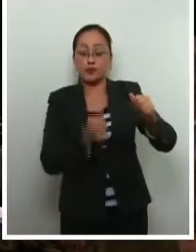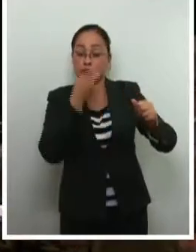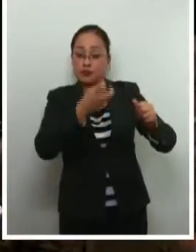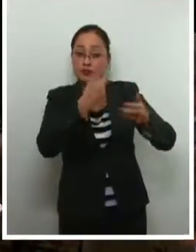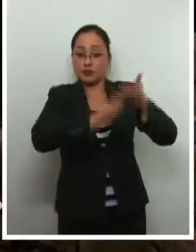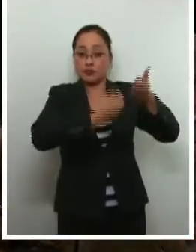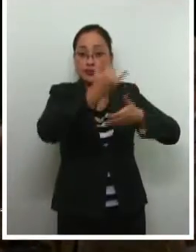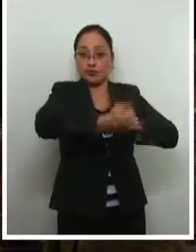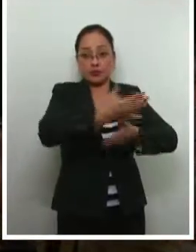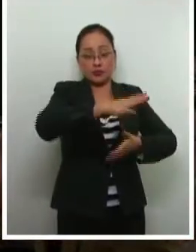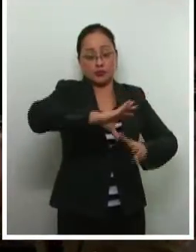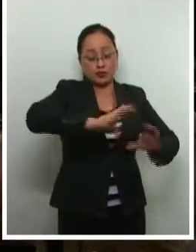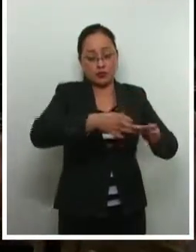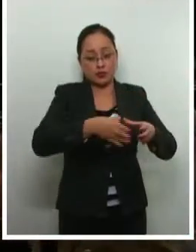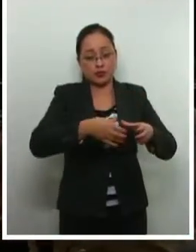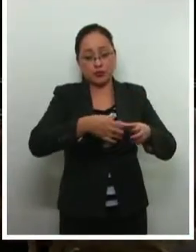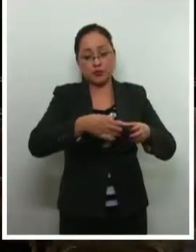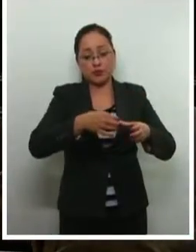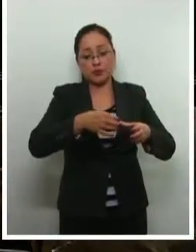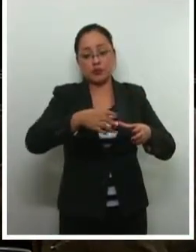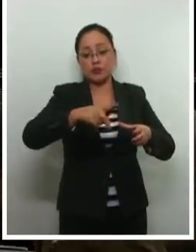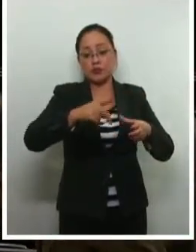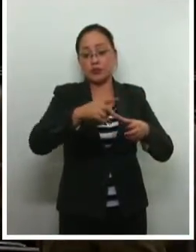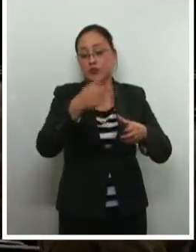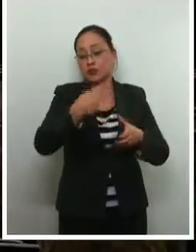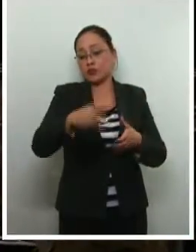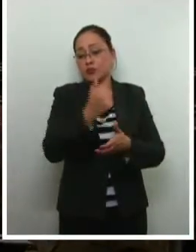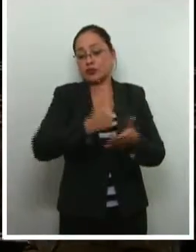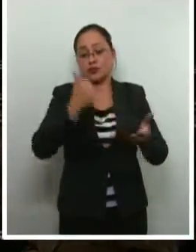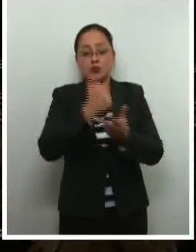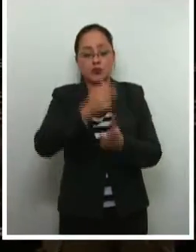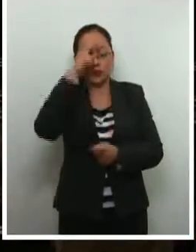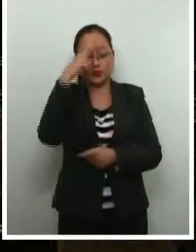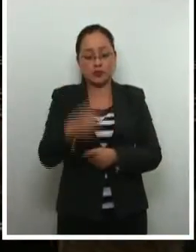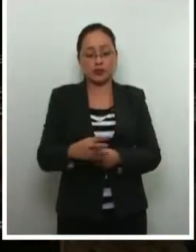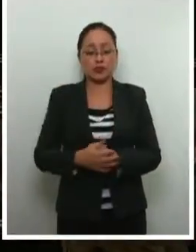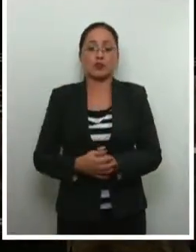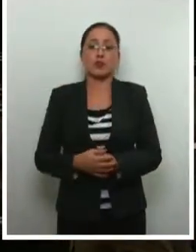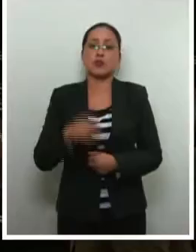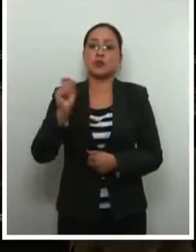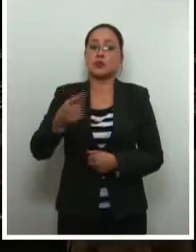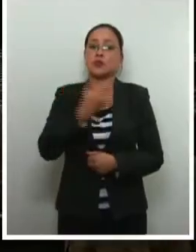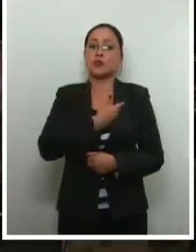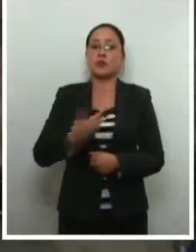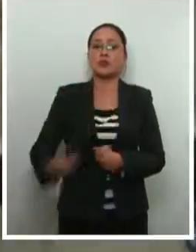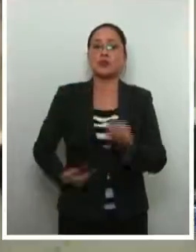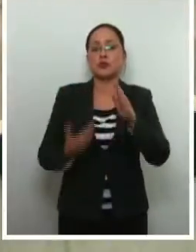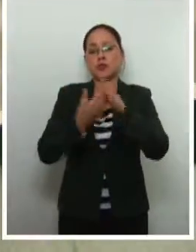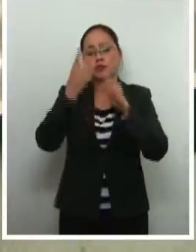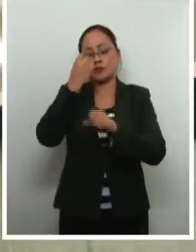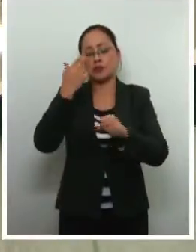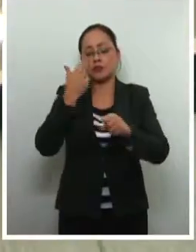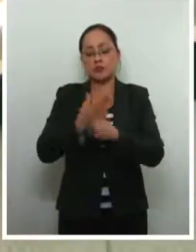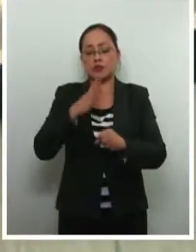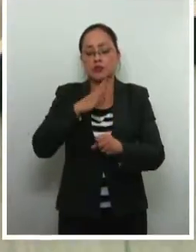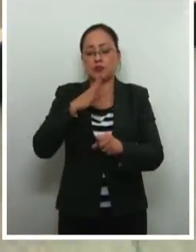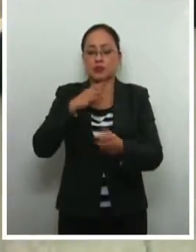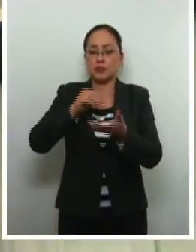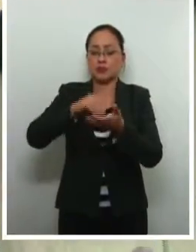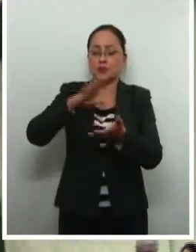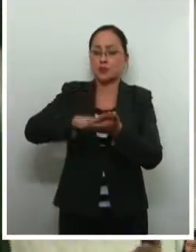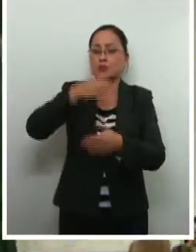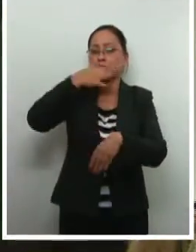de Constitución Política de la Ciudad de México. El presidente de la mesa directiva también ha